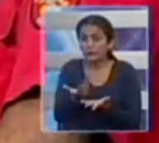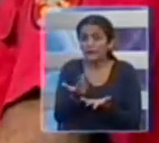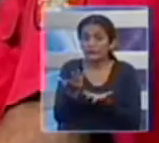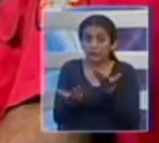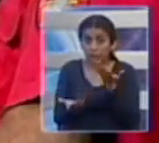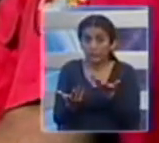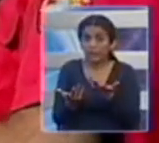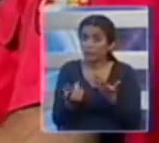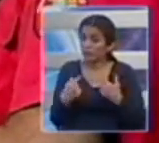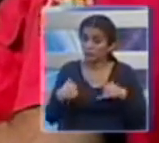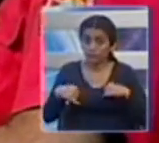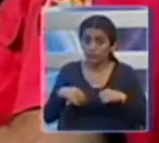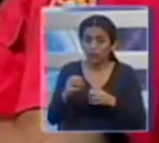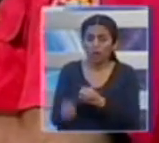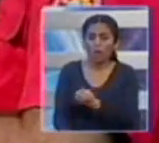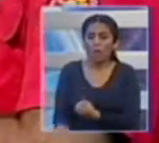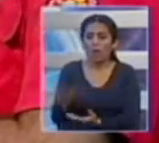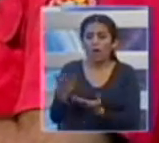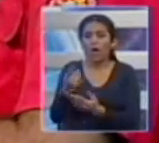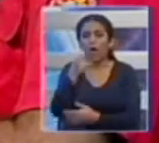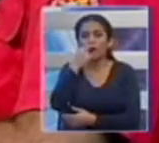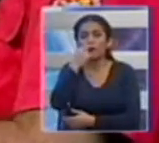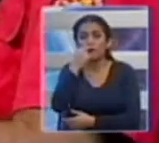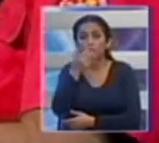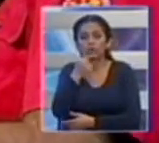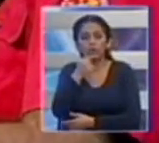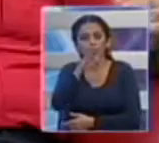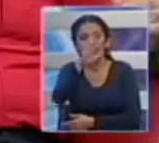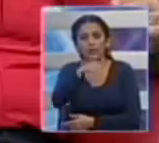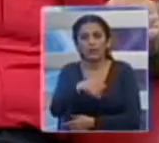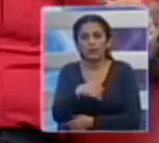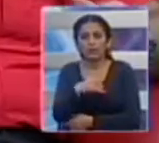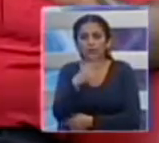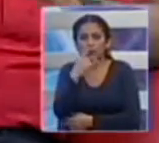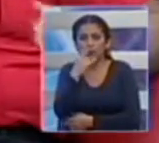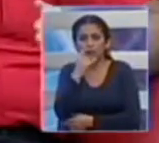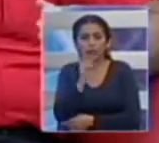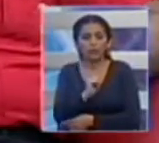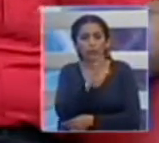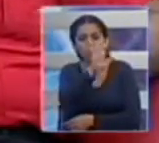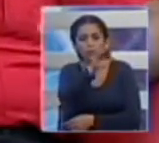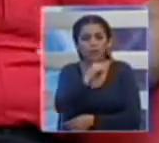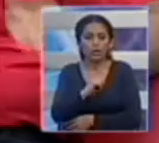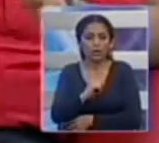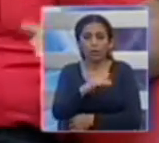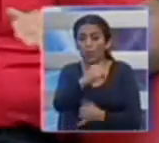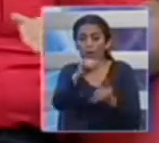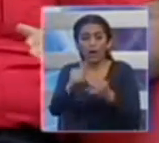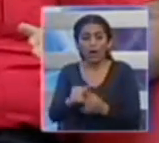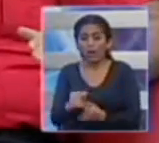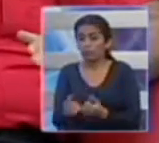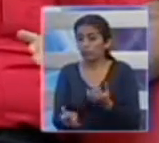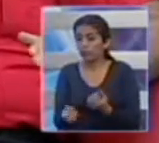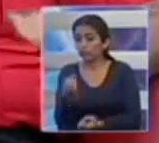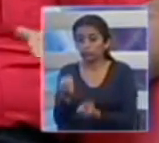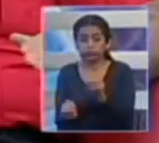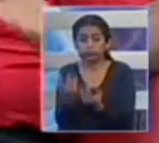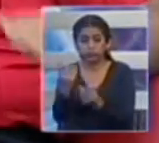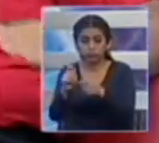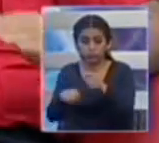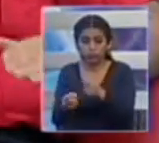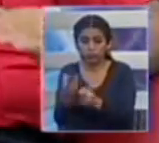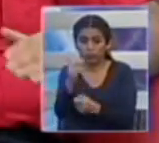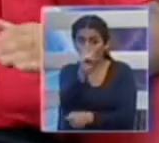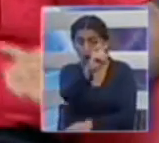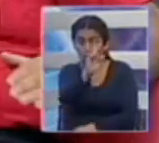O sea, no puede ser que usted a un niño le diga durante 11 meses del año no juegues con fuego, y un mes al año